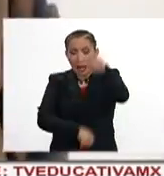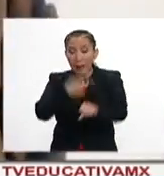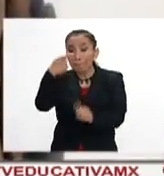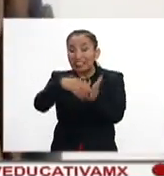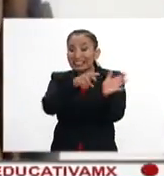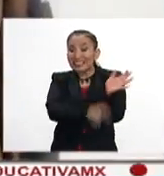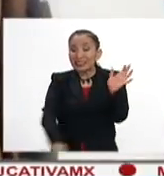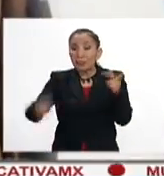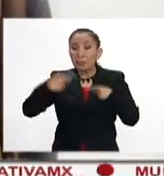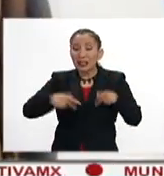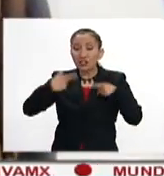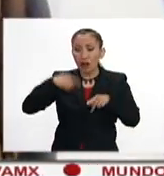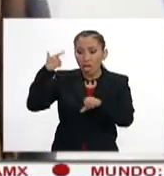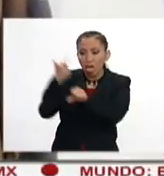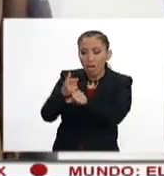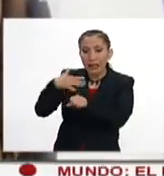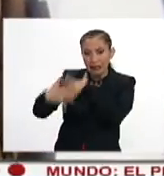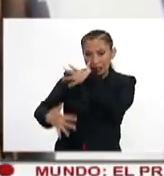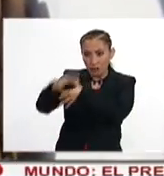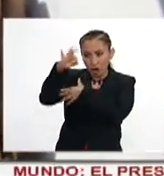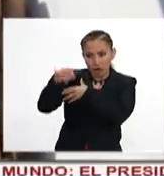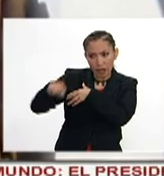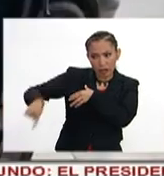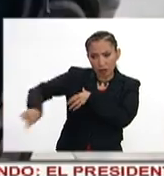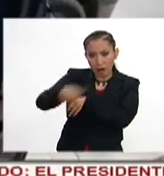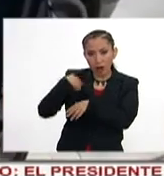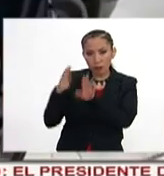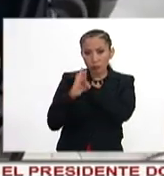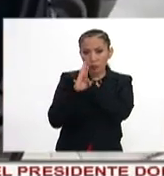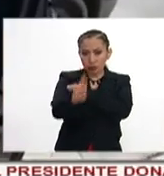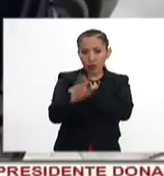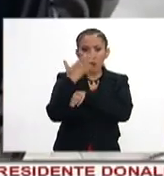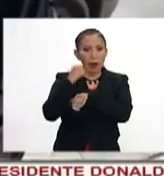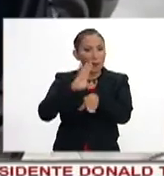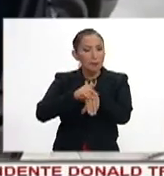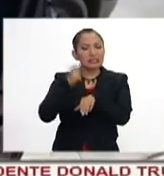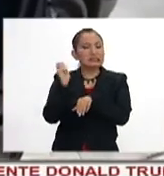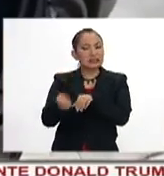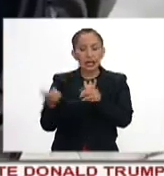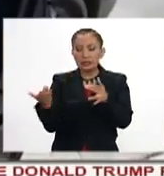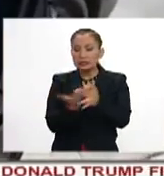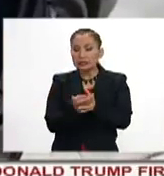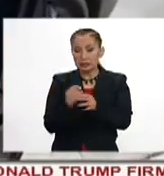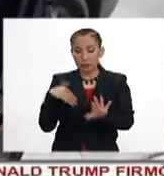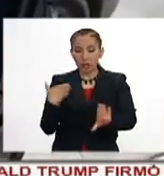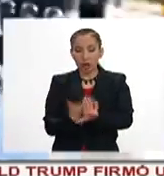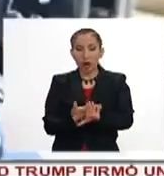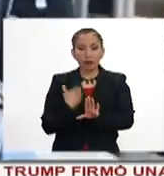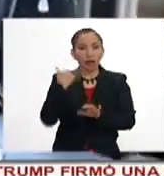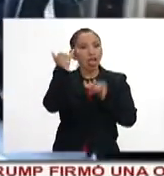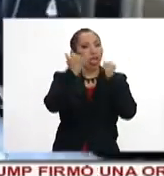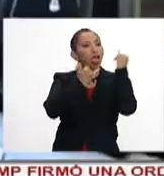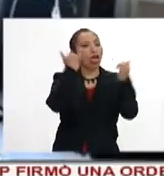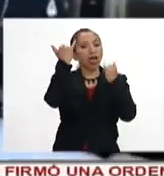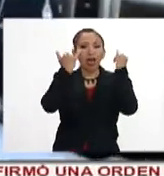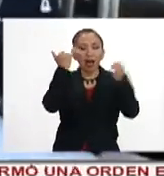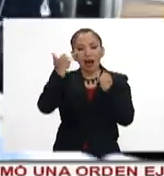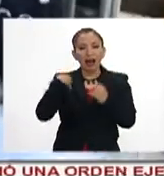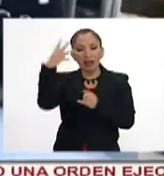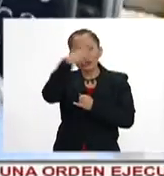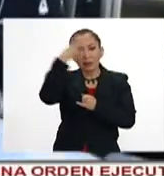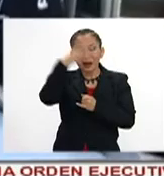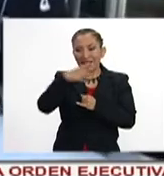más de 1,300 personas, de las cuales solo el 15% son inmigrantes ilegales. Esto representa un golpe a la retórica de Trump y del fiscal